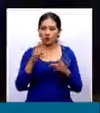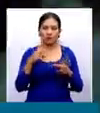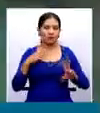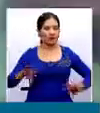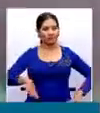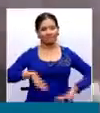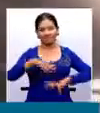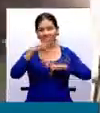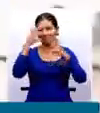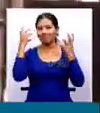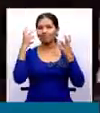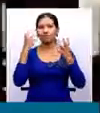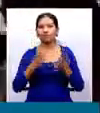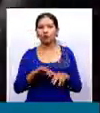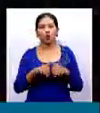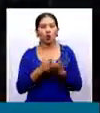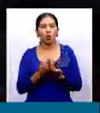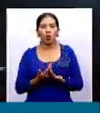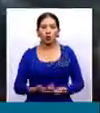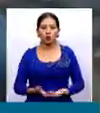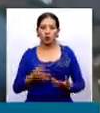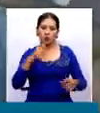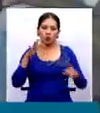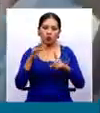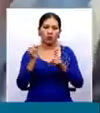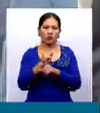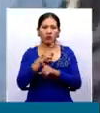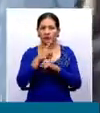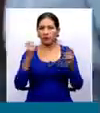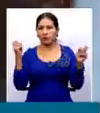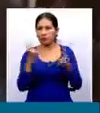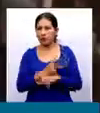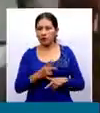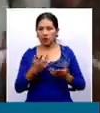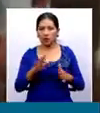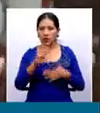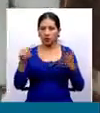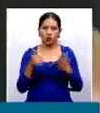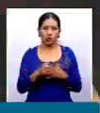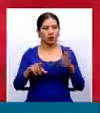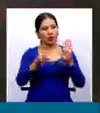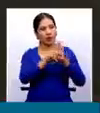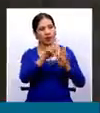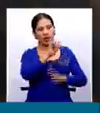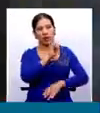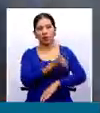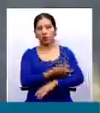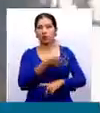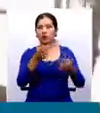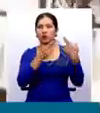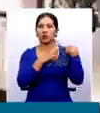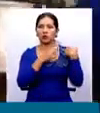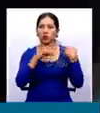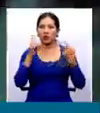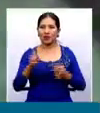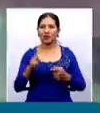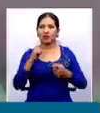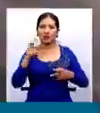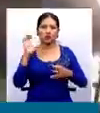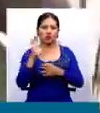indignada y ante todo con la esperanza de que las autoridades llamadas por ley puedan actuar de manera